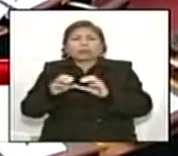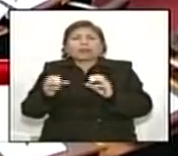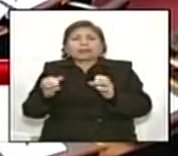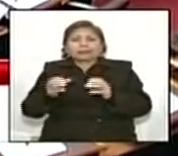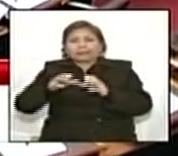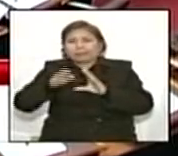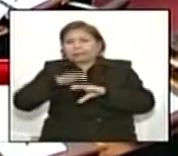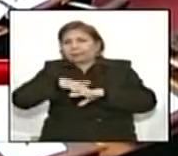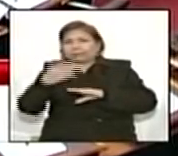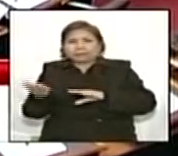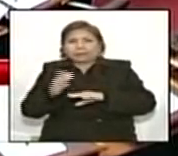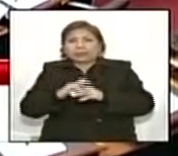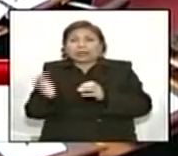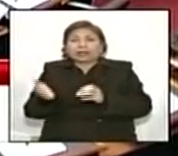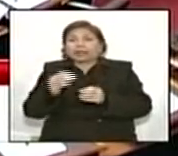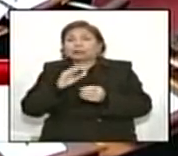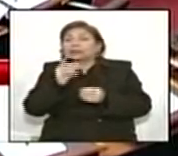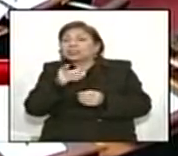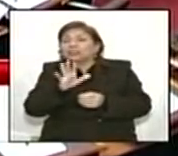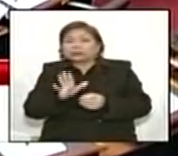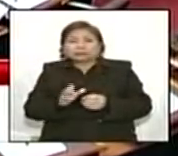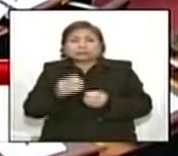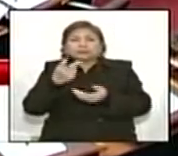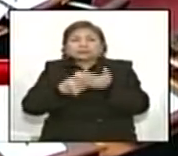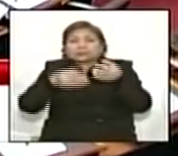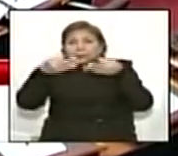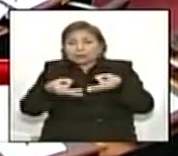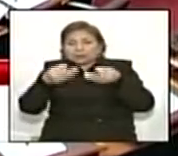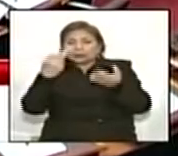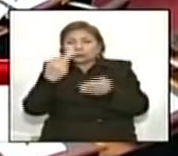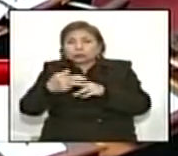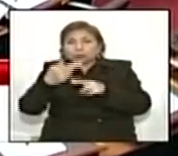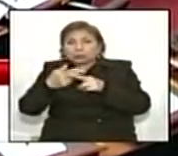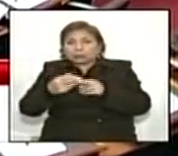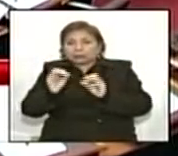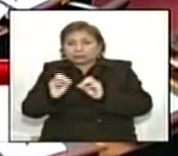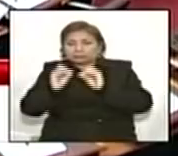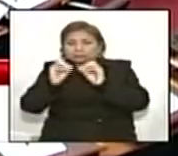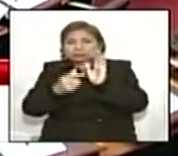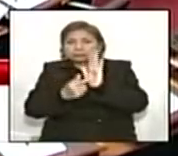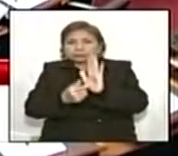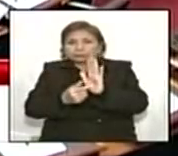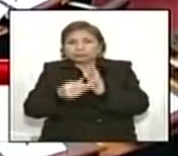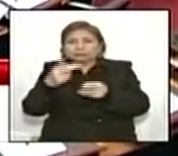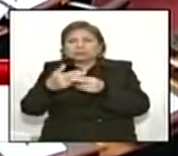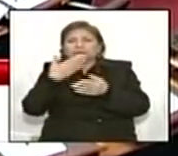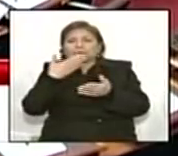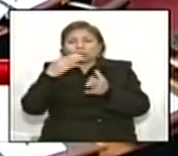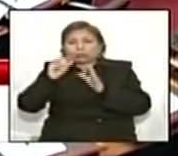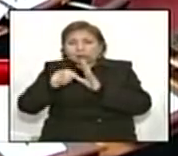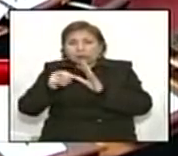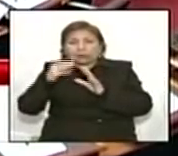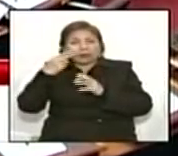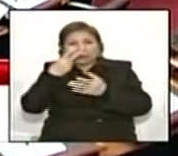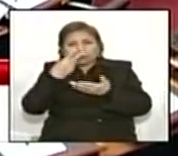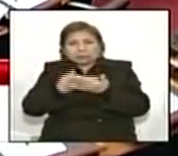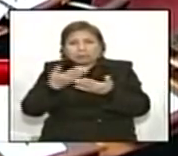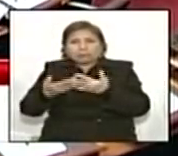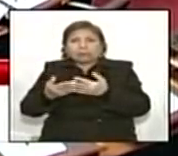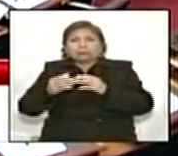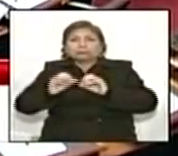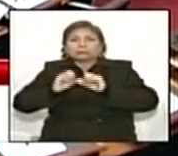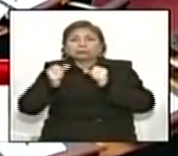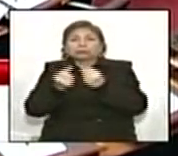él responde mal ante un cuestionamiento del Congreso que debió enfrentarse con transparencia. Sí, efectivamente, y